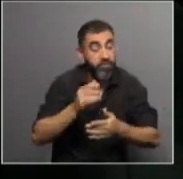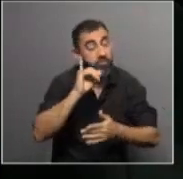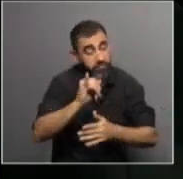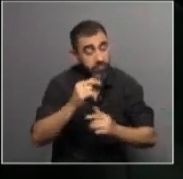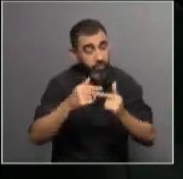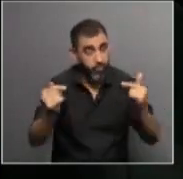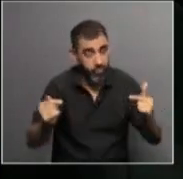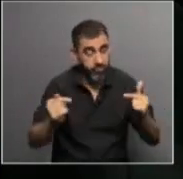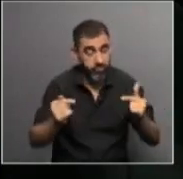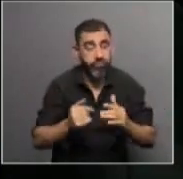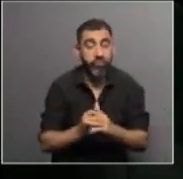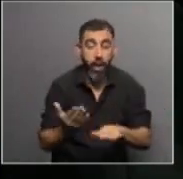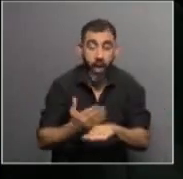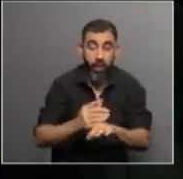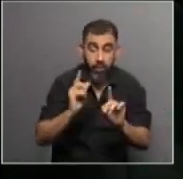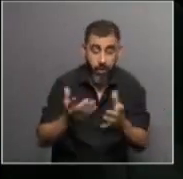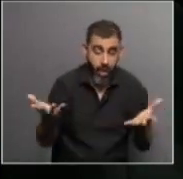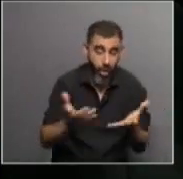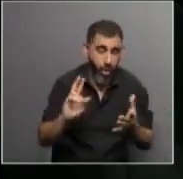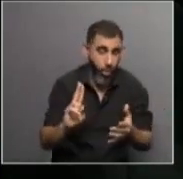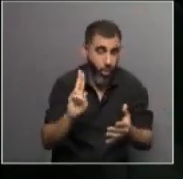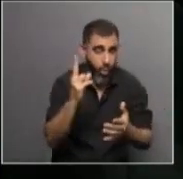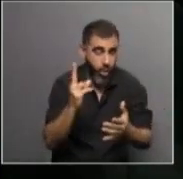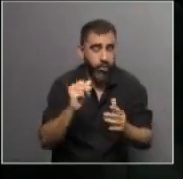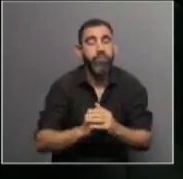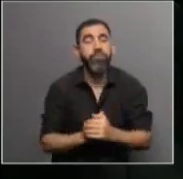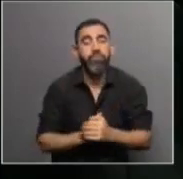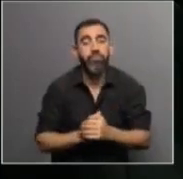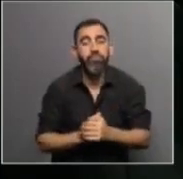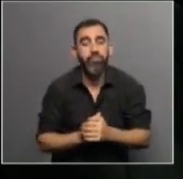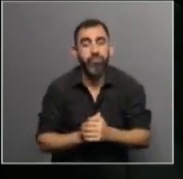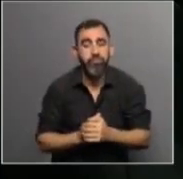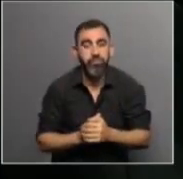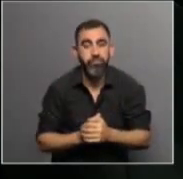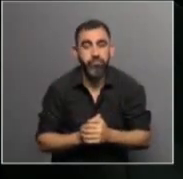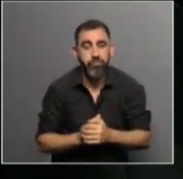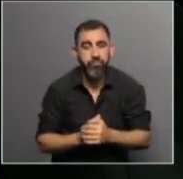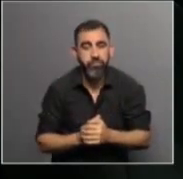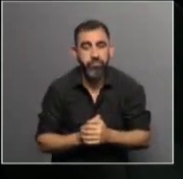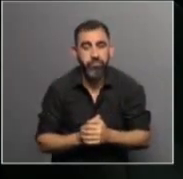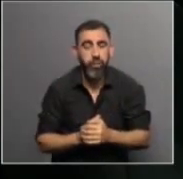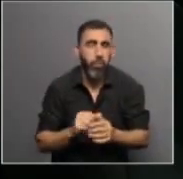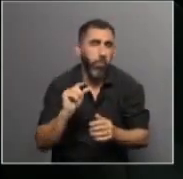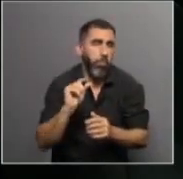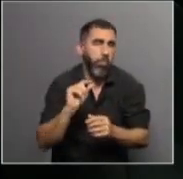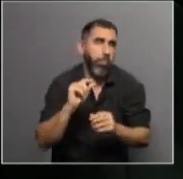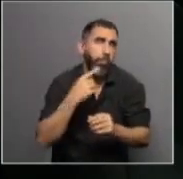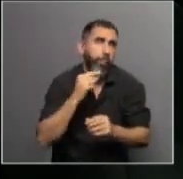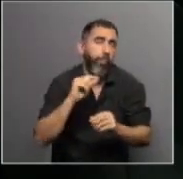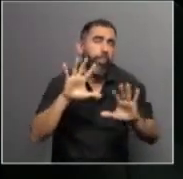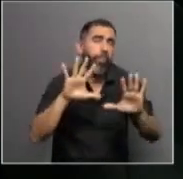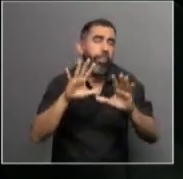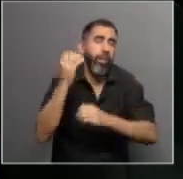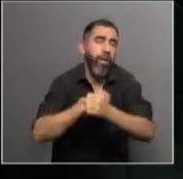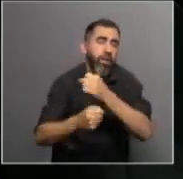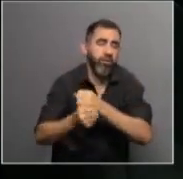eso pasó y pasa en Uruguay, no desde hace mucho, no desde hace tanto tiempo, tal vez nos podamos remontar a unos 10 años atrás,